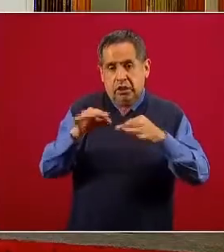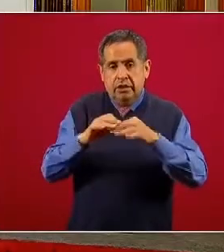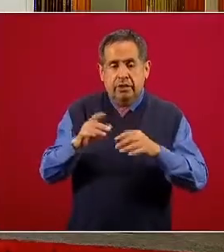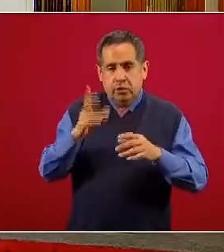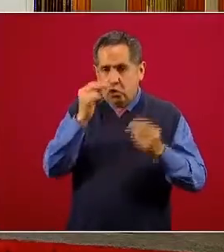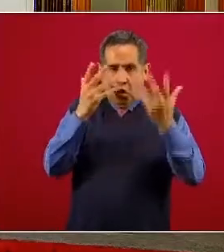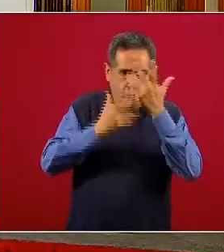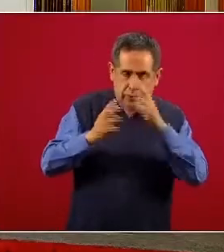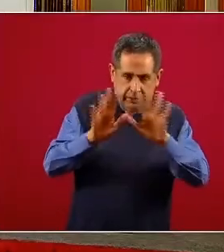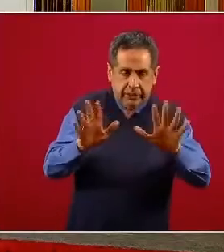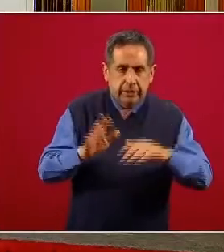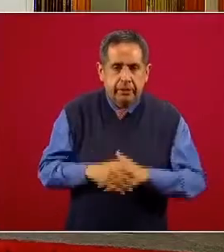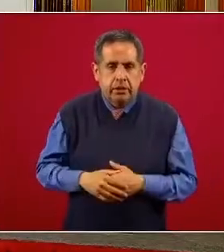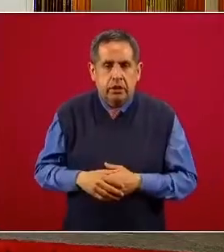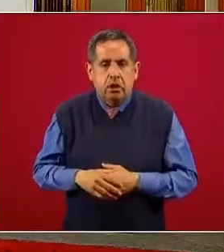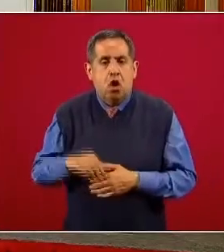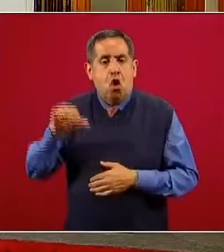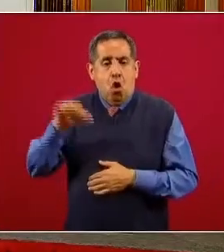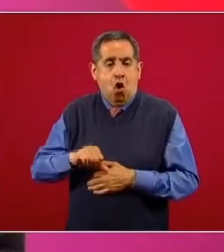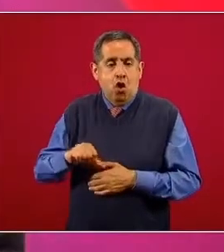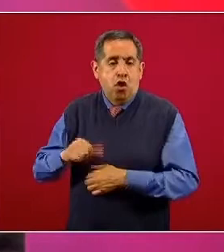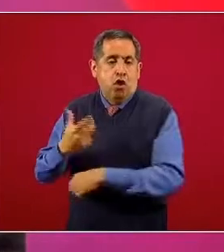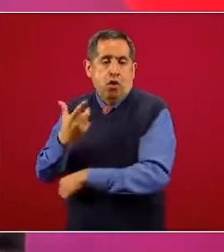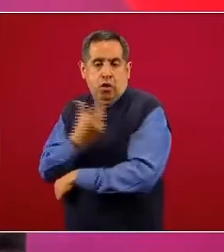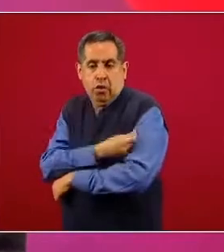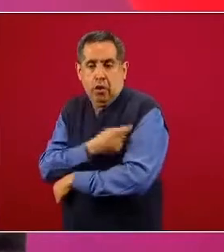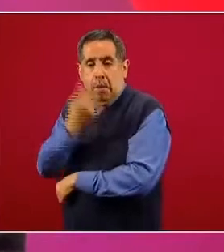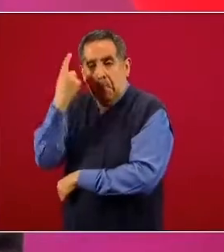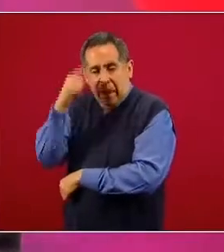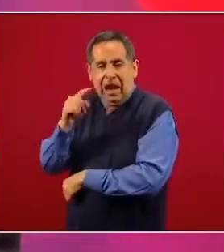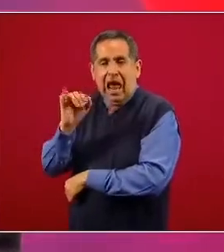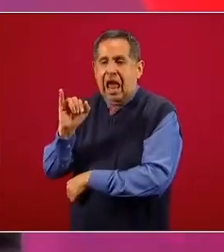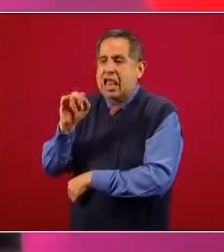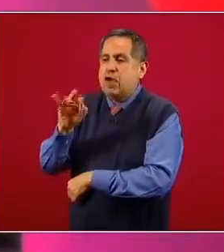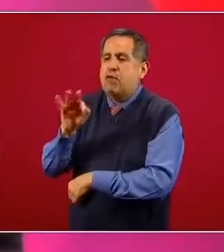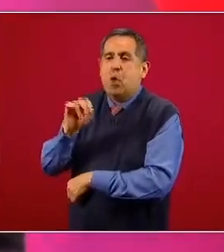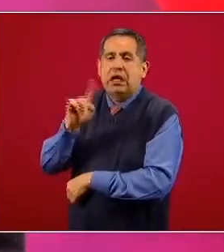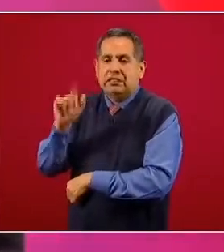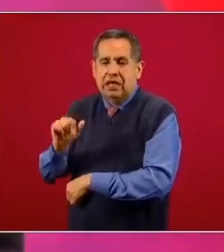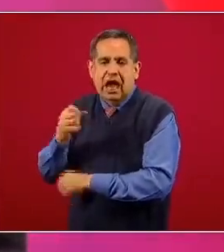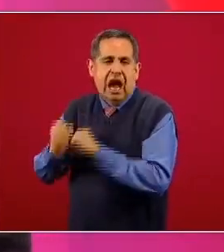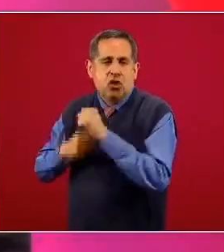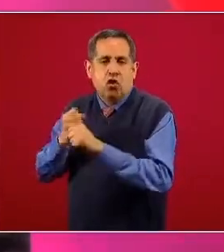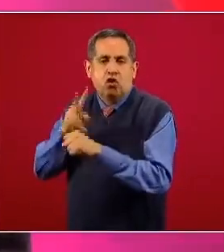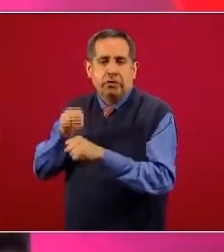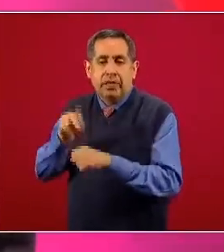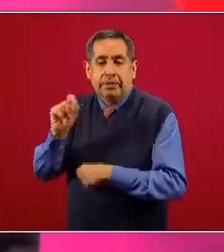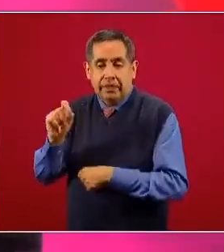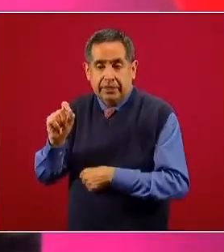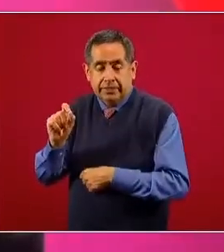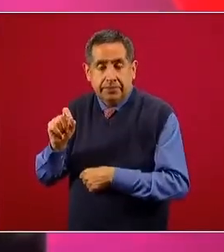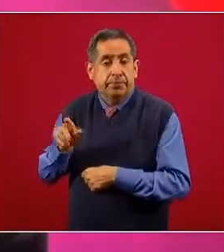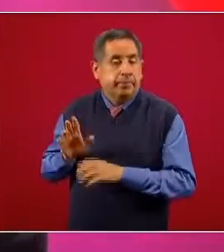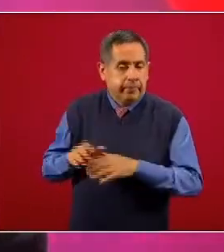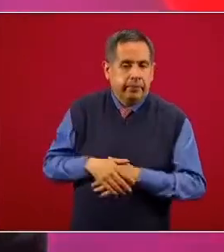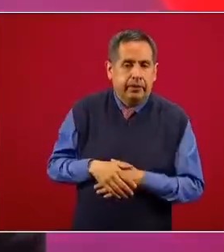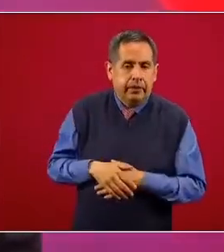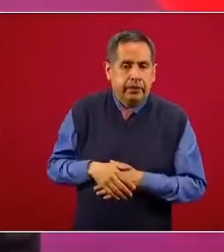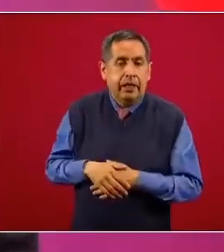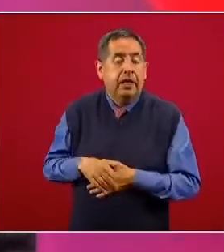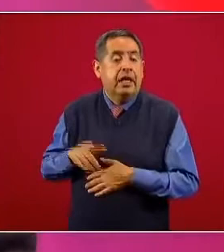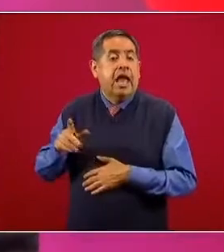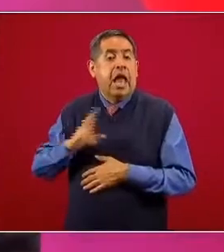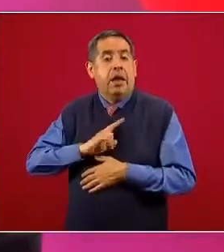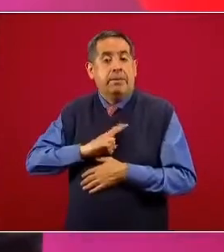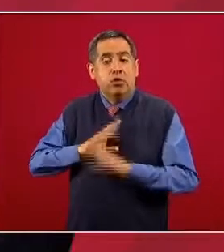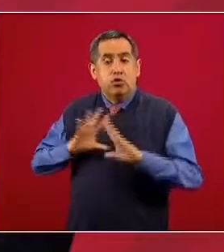no confundirlo. Hoy pongo una vacuna contra la influenza, vamos a decir que en 2020, y los virus recomendados por la Organización